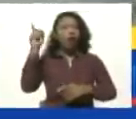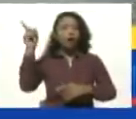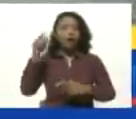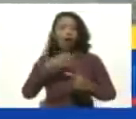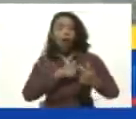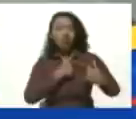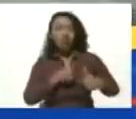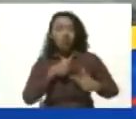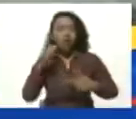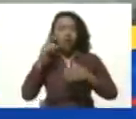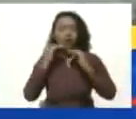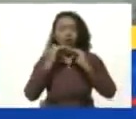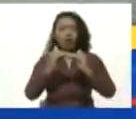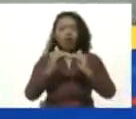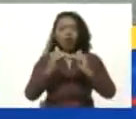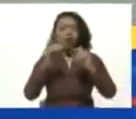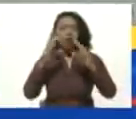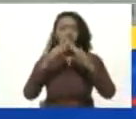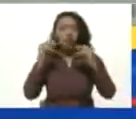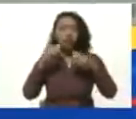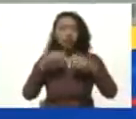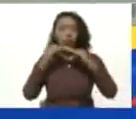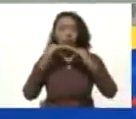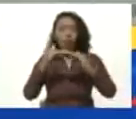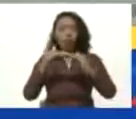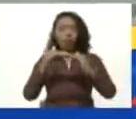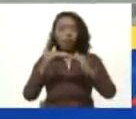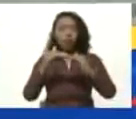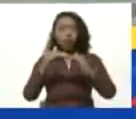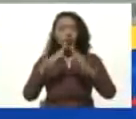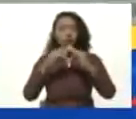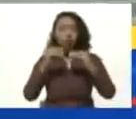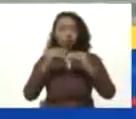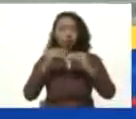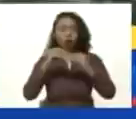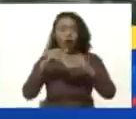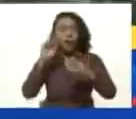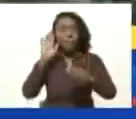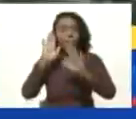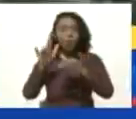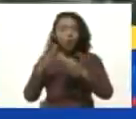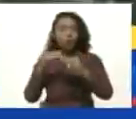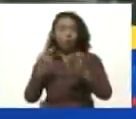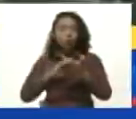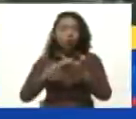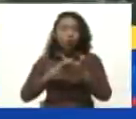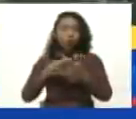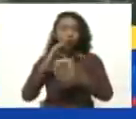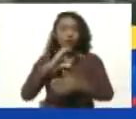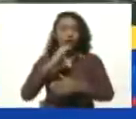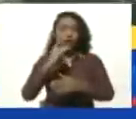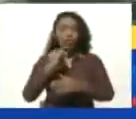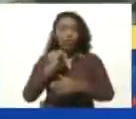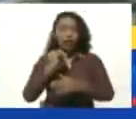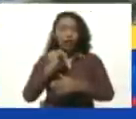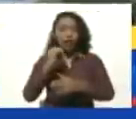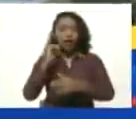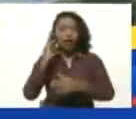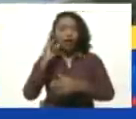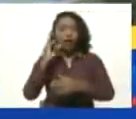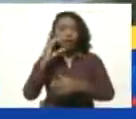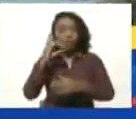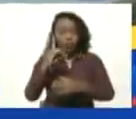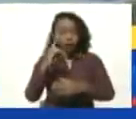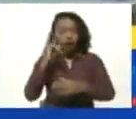corazón del llano, y todo el llano de Venezuela. Todo el apoyo para seguir recuperando los CDI, para recuperar todos los